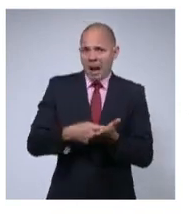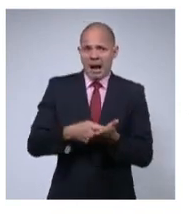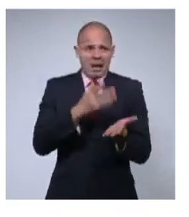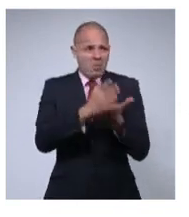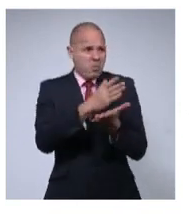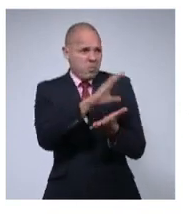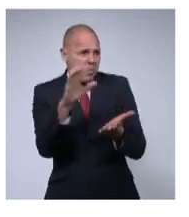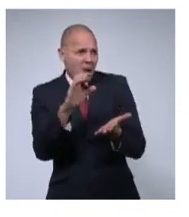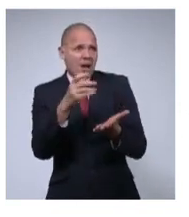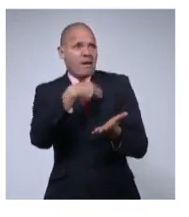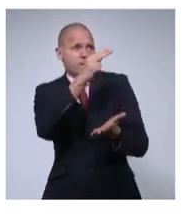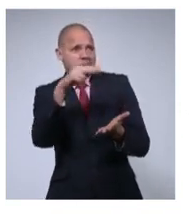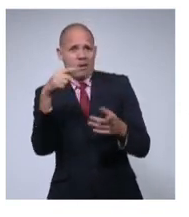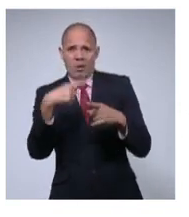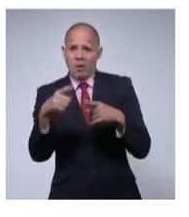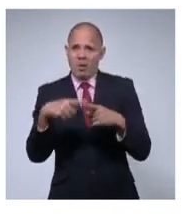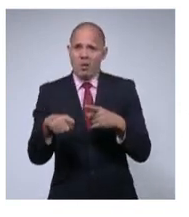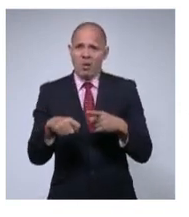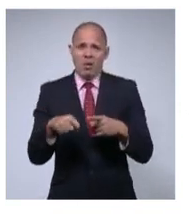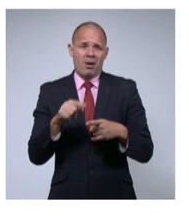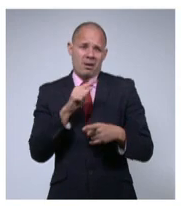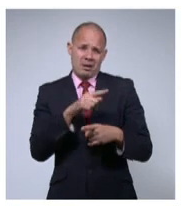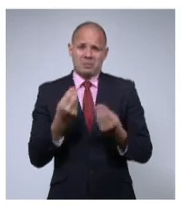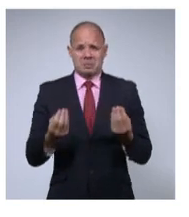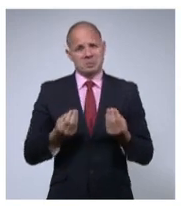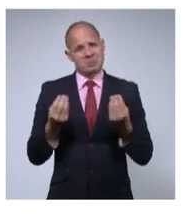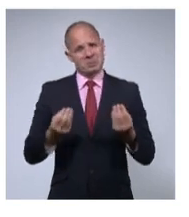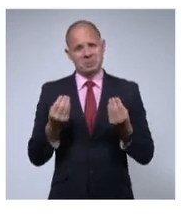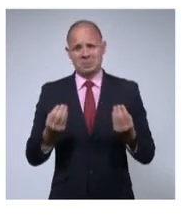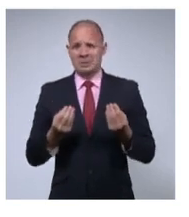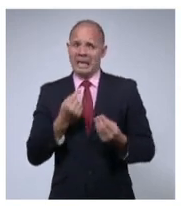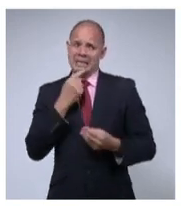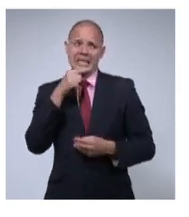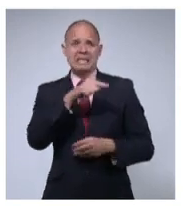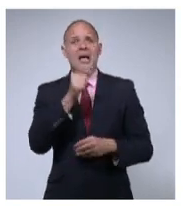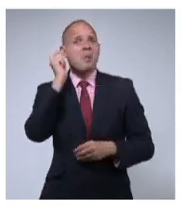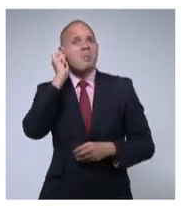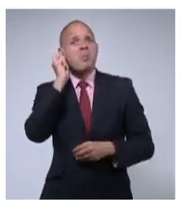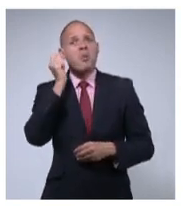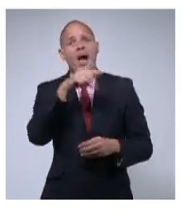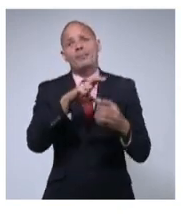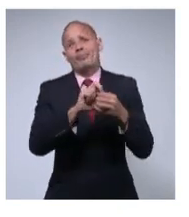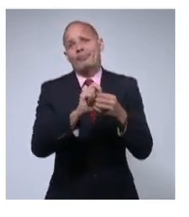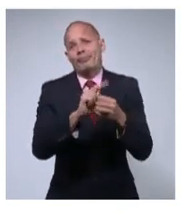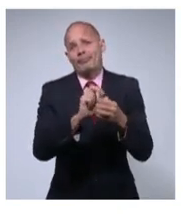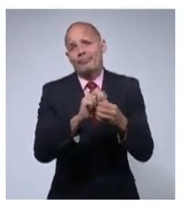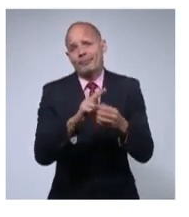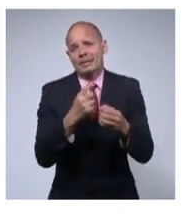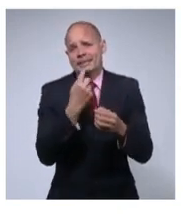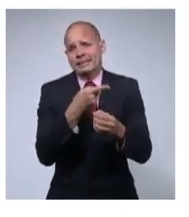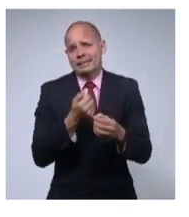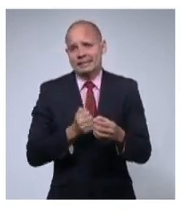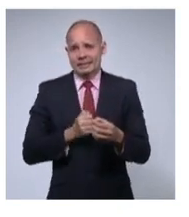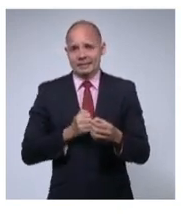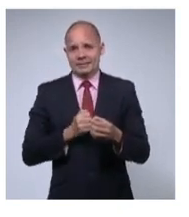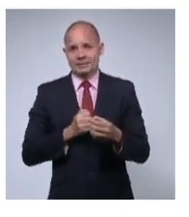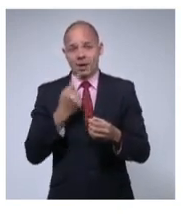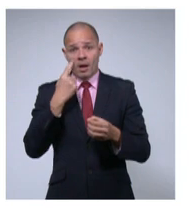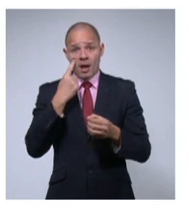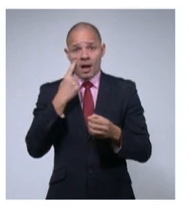poner carteles. Se llama Dayana Alonso Quesada, oficial de la policía de Camagüey. Esto fue a las 4:43 de la tarde. Mire la